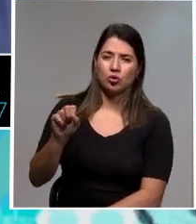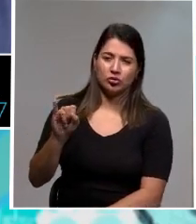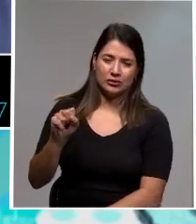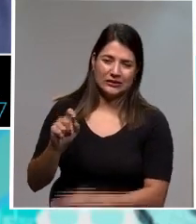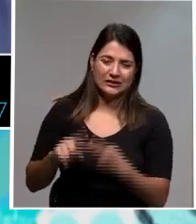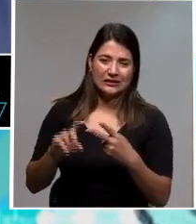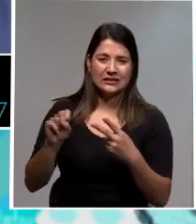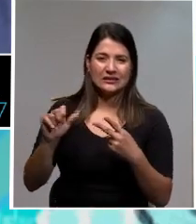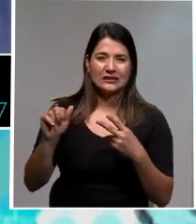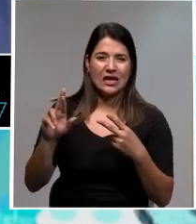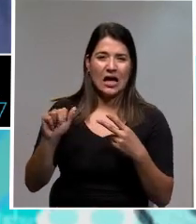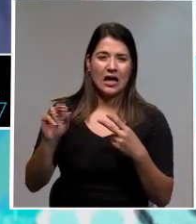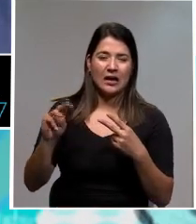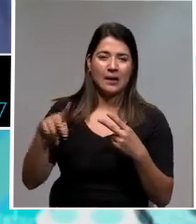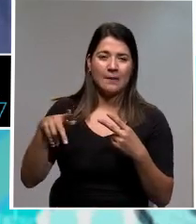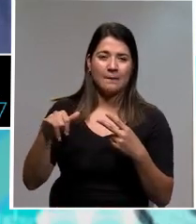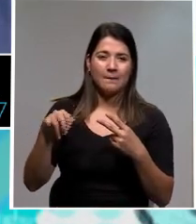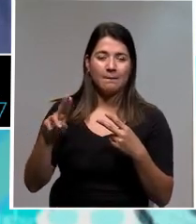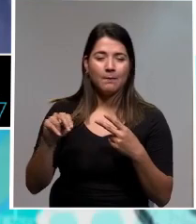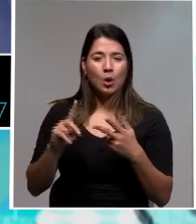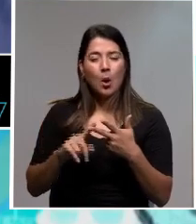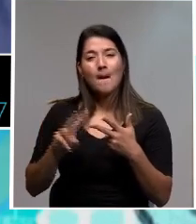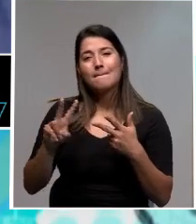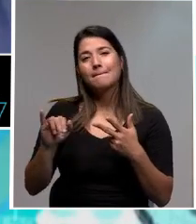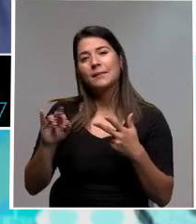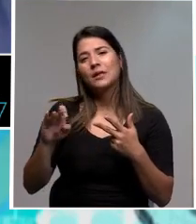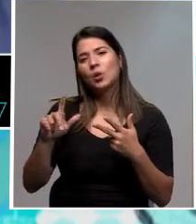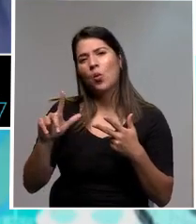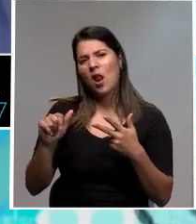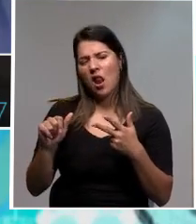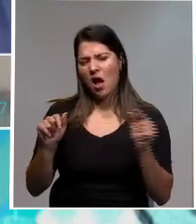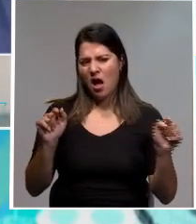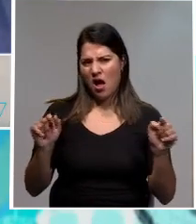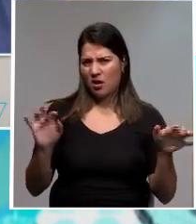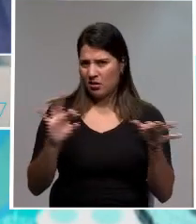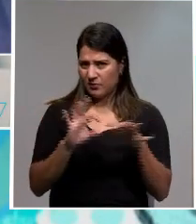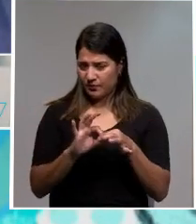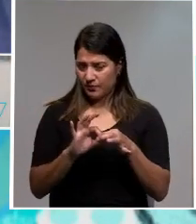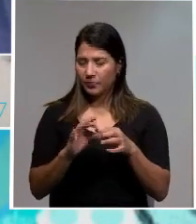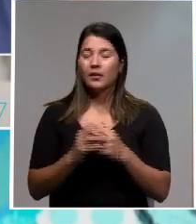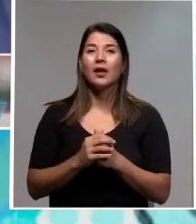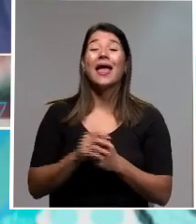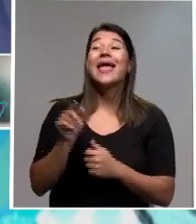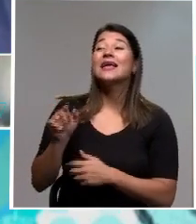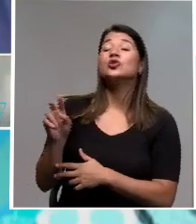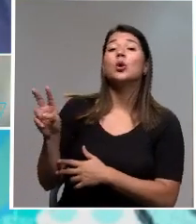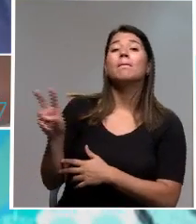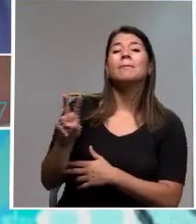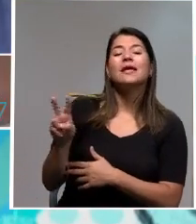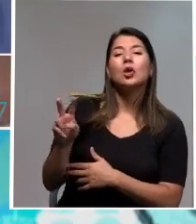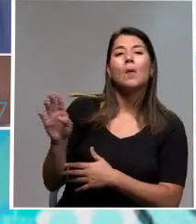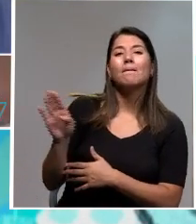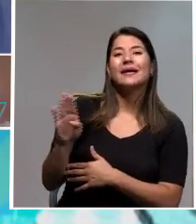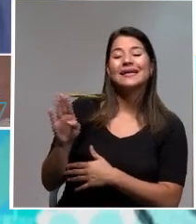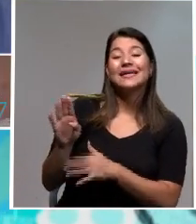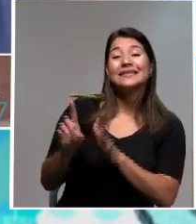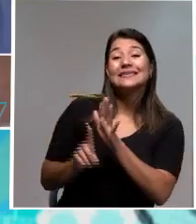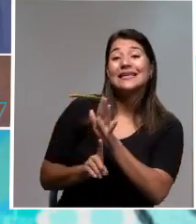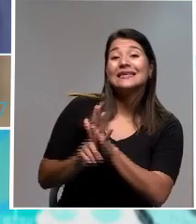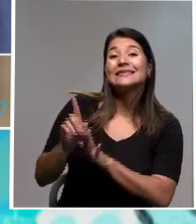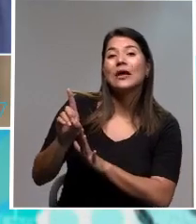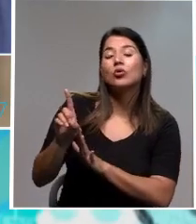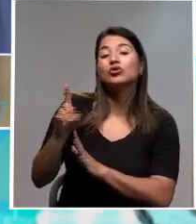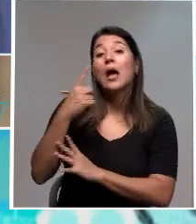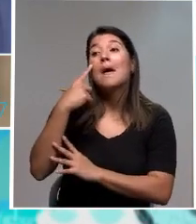Vamos a ver, estos son virus y bacterias que surgen particularmente de virus y bacterias que eran propios